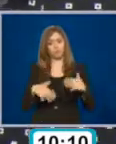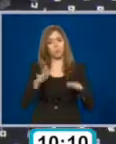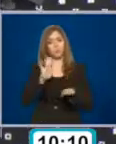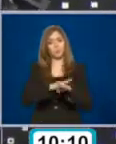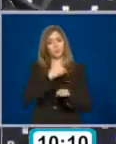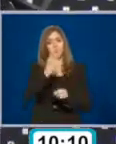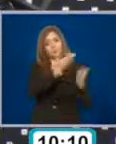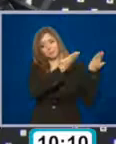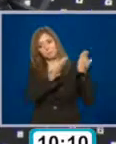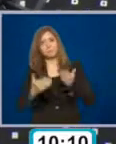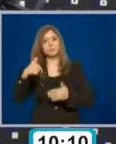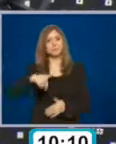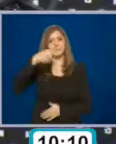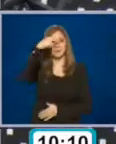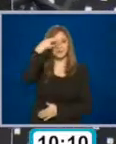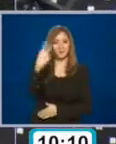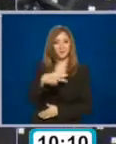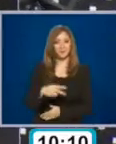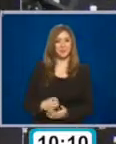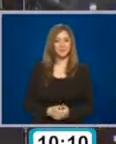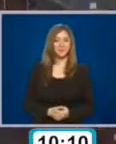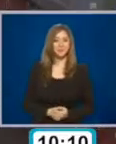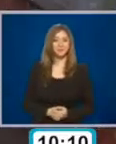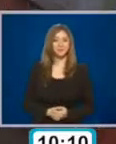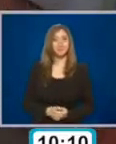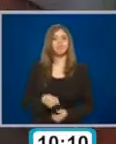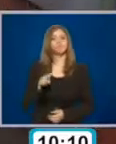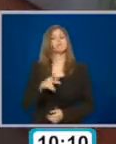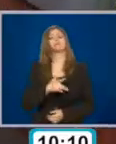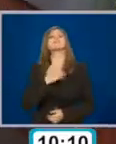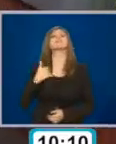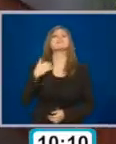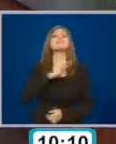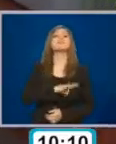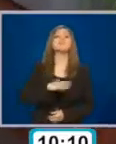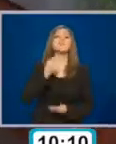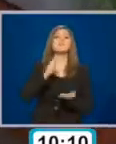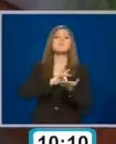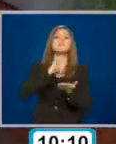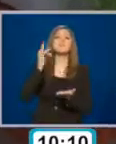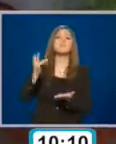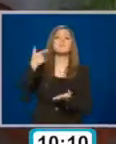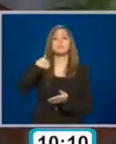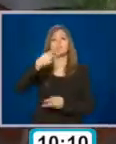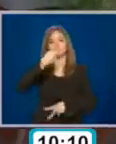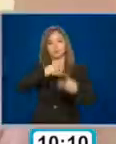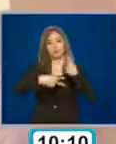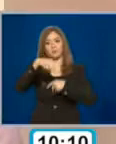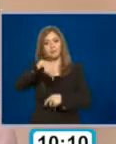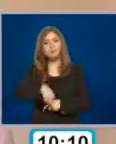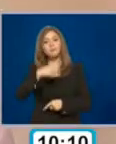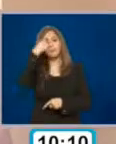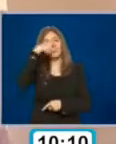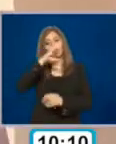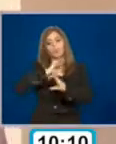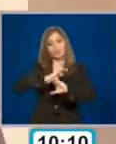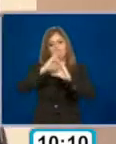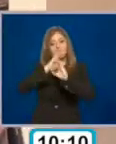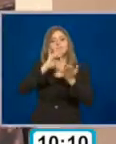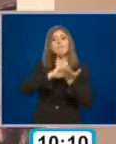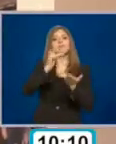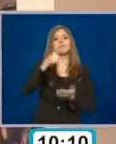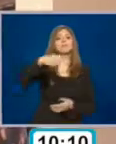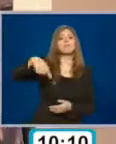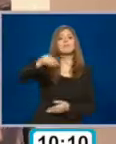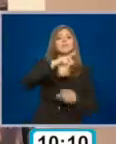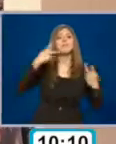en México. Así es, y muy feliz, agradecido por la oportunidad de poder mostrar mi música a ustedes y agradecer al público mexicano